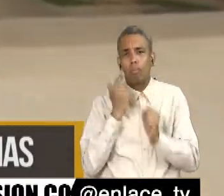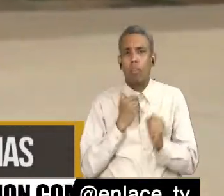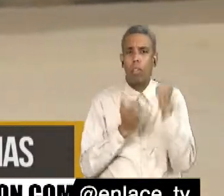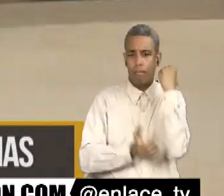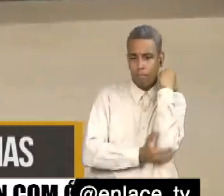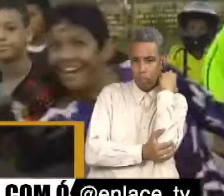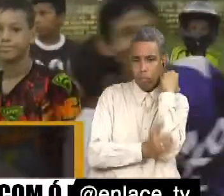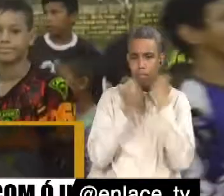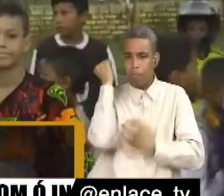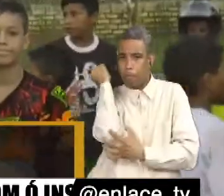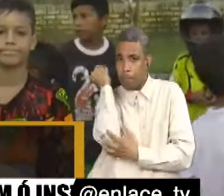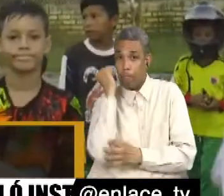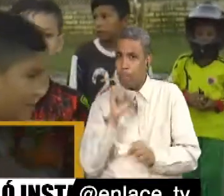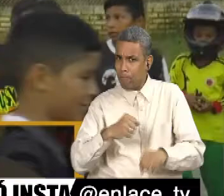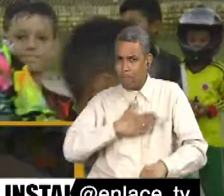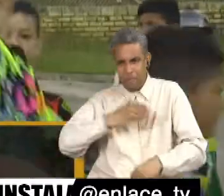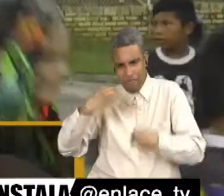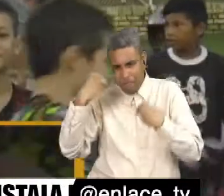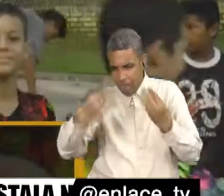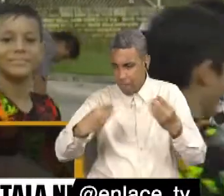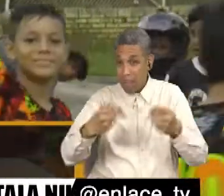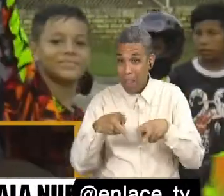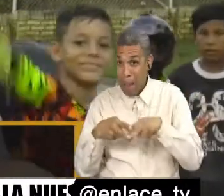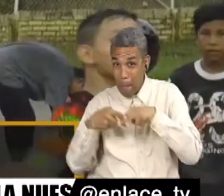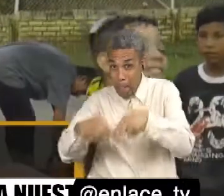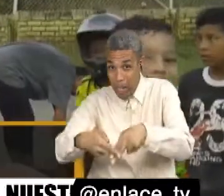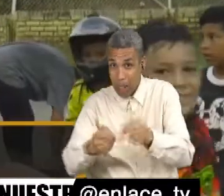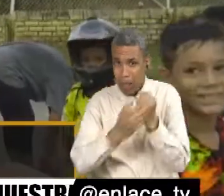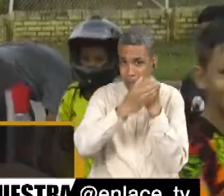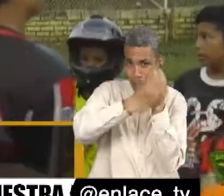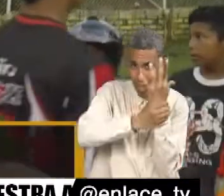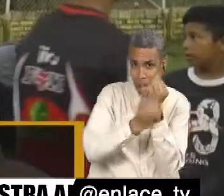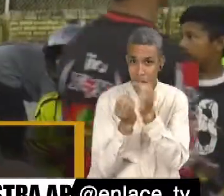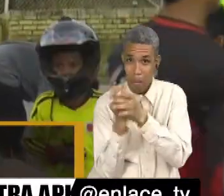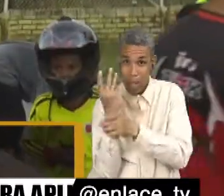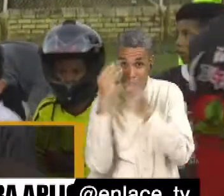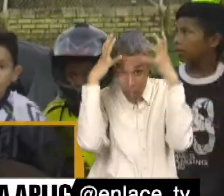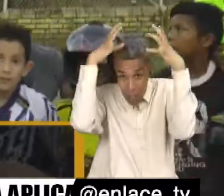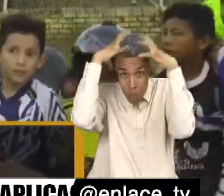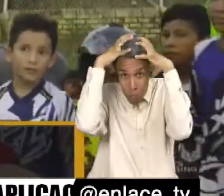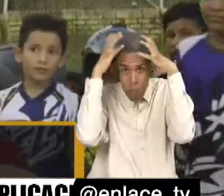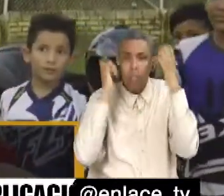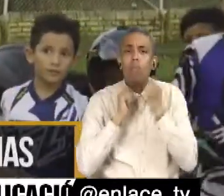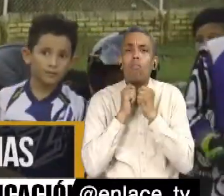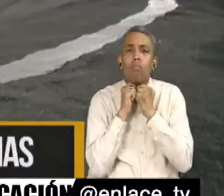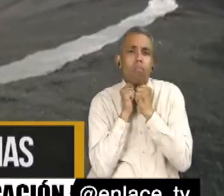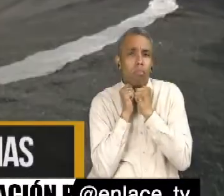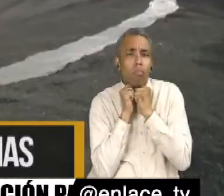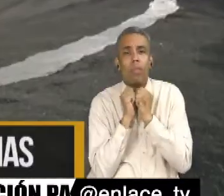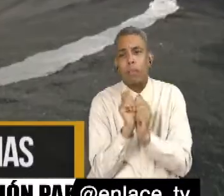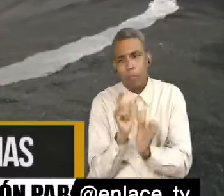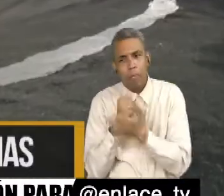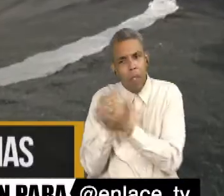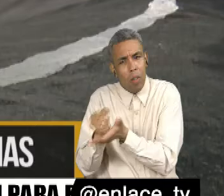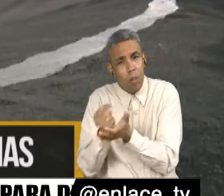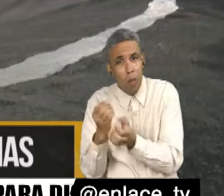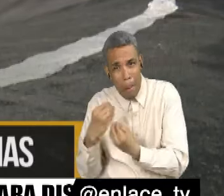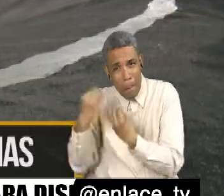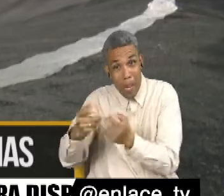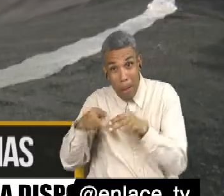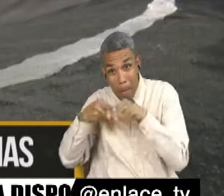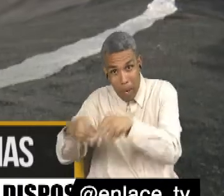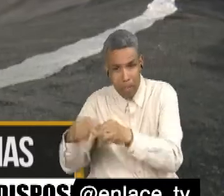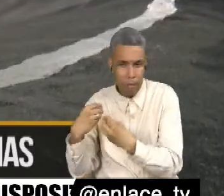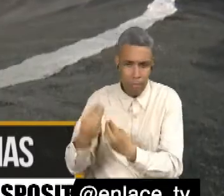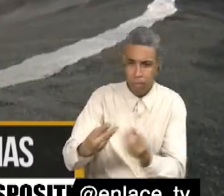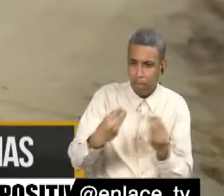entrenan. Se les presta lo que son guantes y cascos para que ellos tengan pues mayor comodidad a la de entrenar. Estos deportistas, como dice el